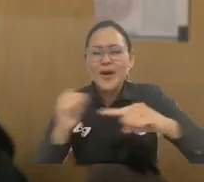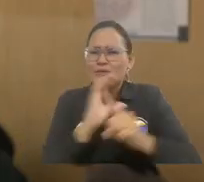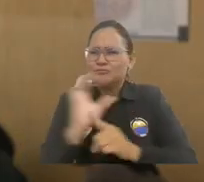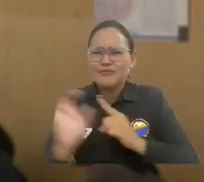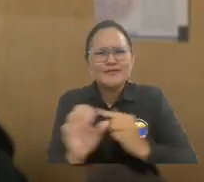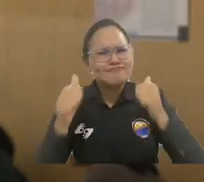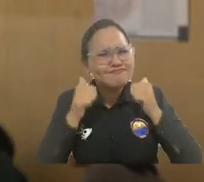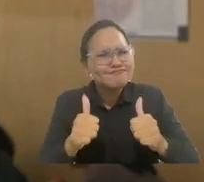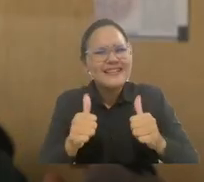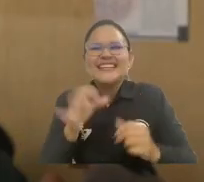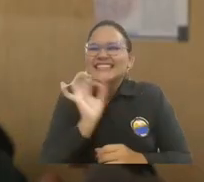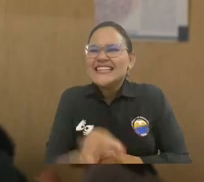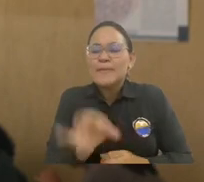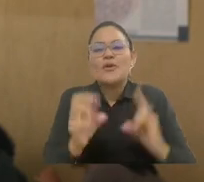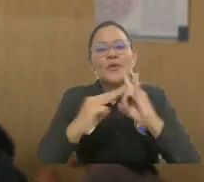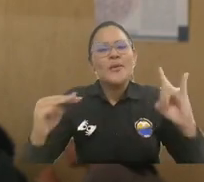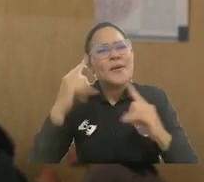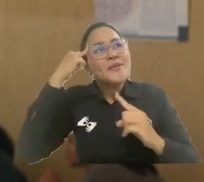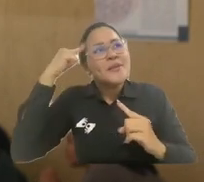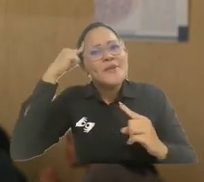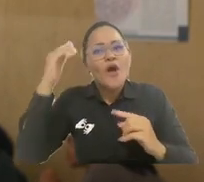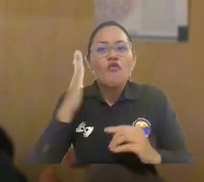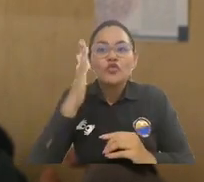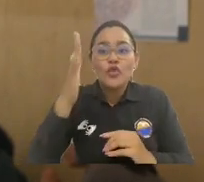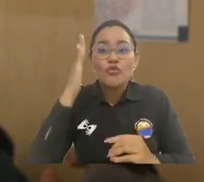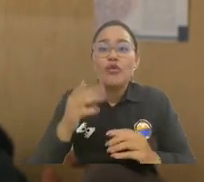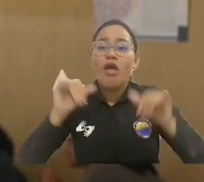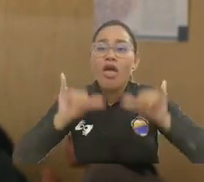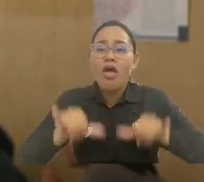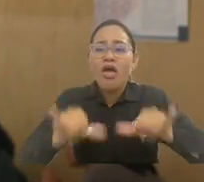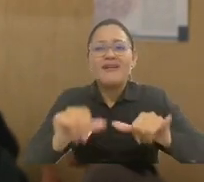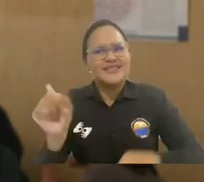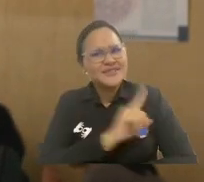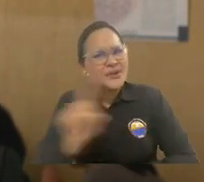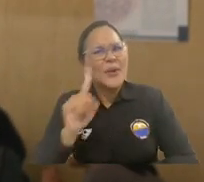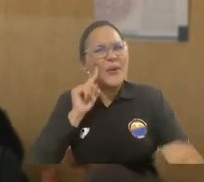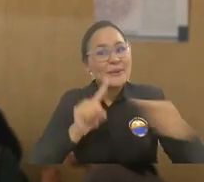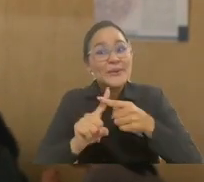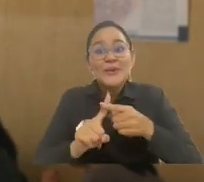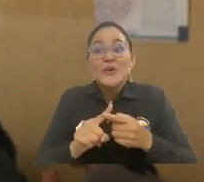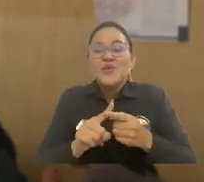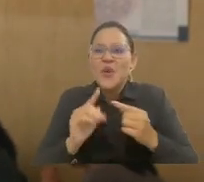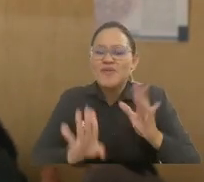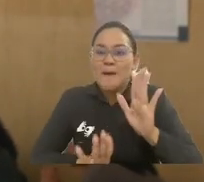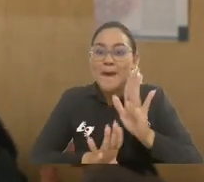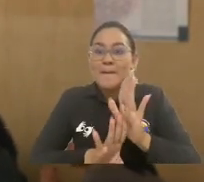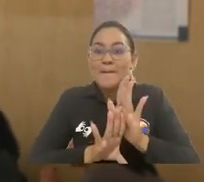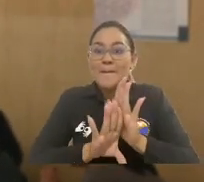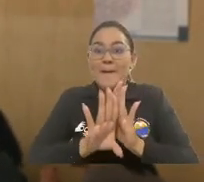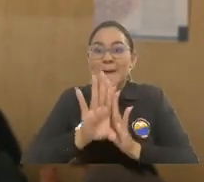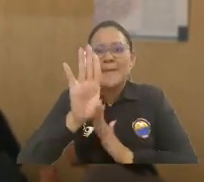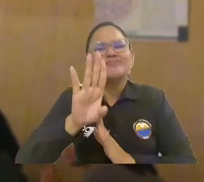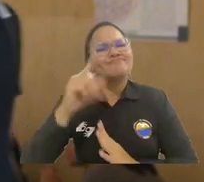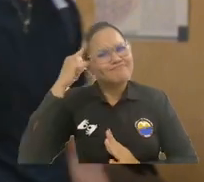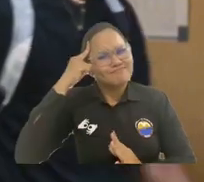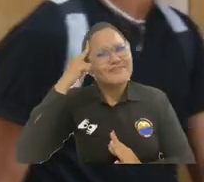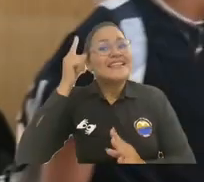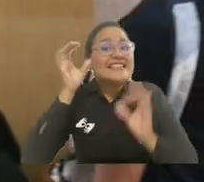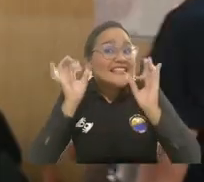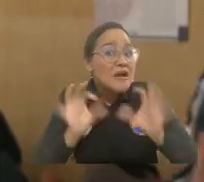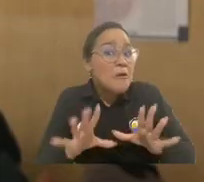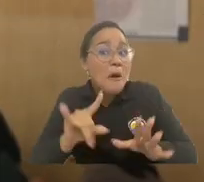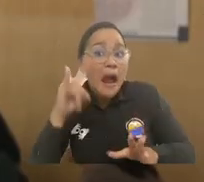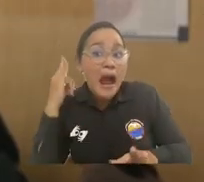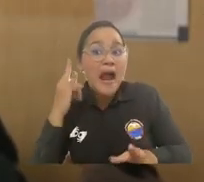la universidad est evolucionando cada día más en que esa semana cultural sea más amplia se pueda expandir a otras